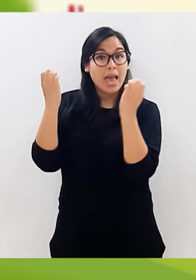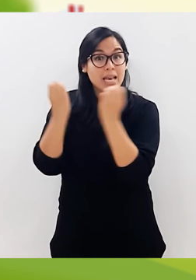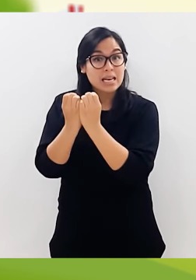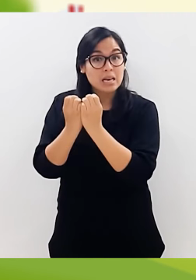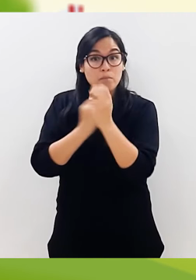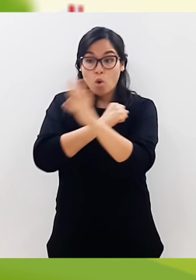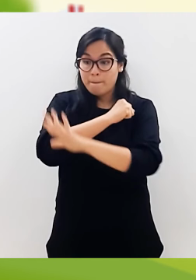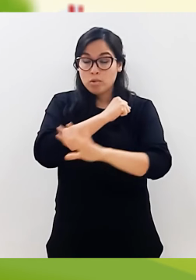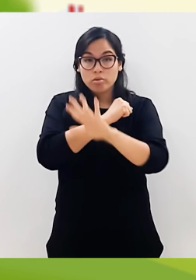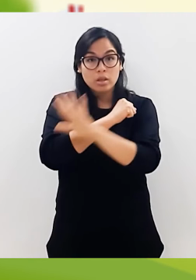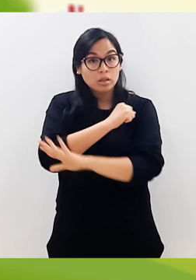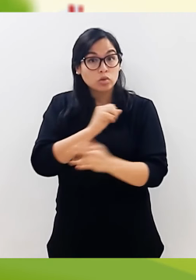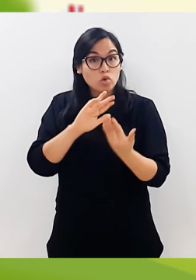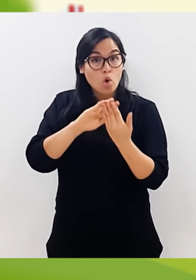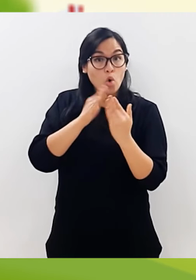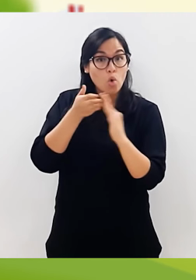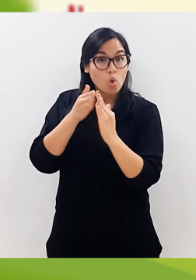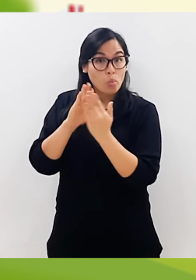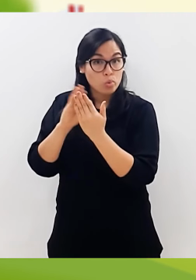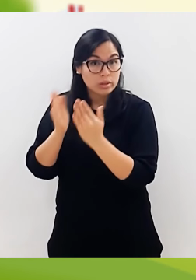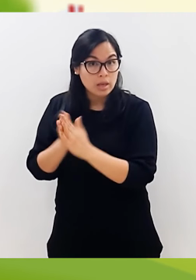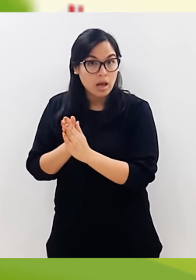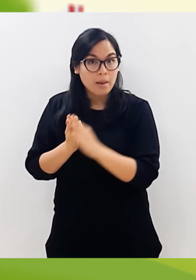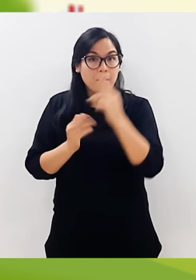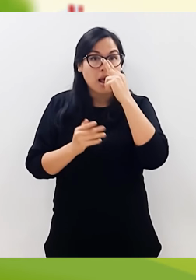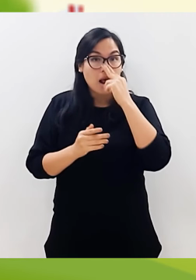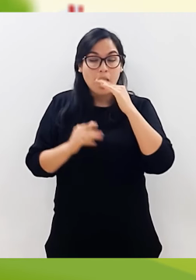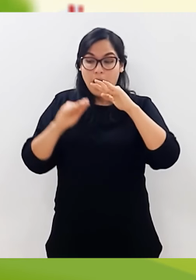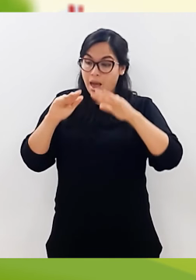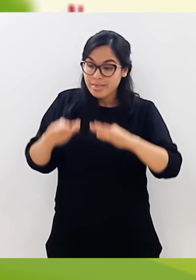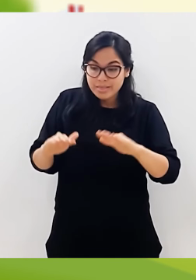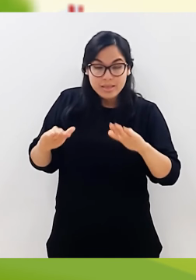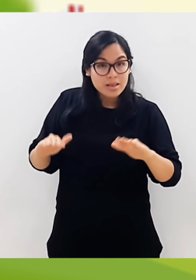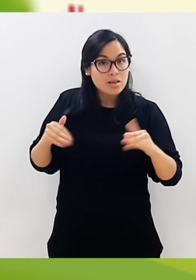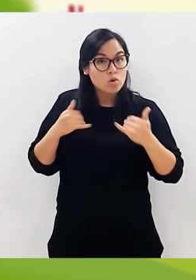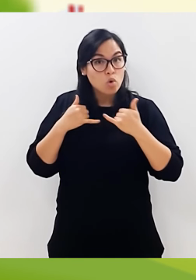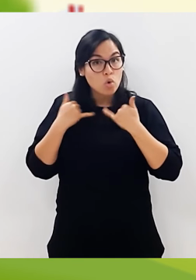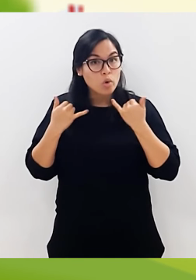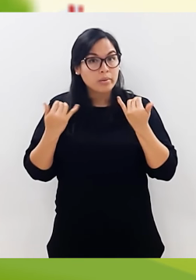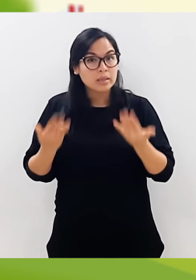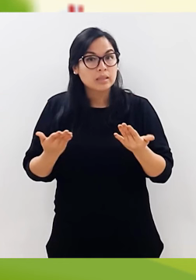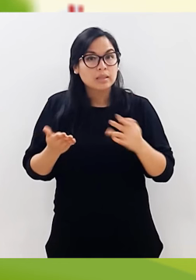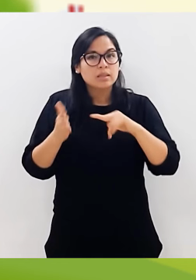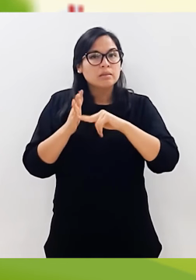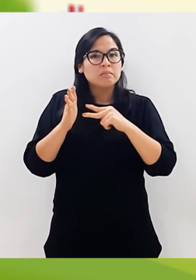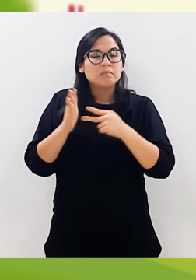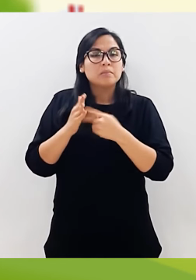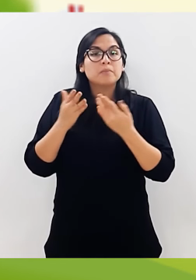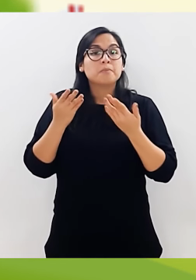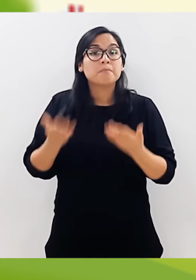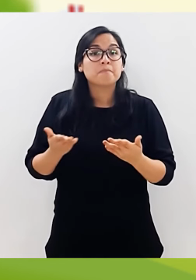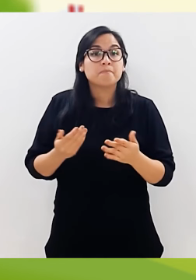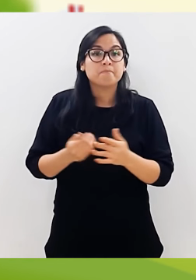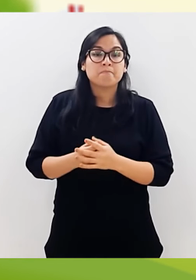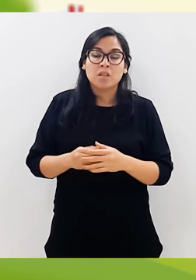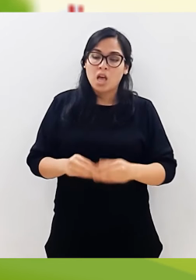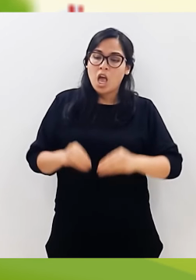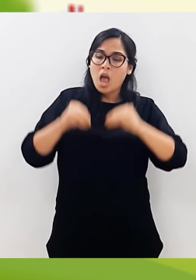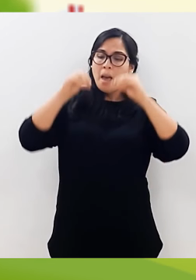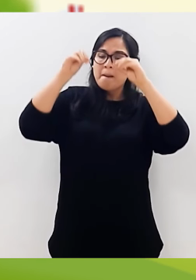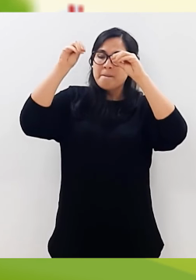equipo de protección comunitaria para niñas, niños y adolescentes está